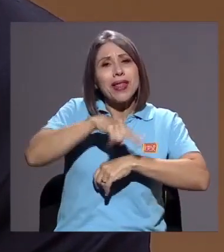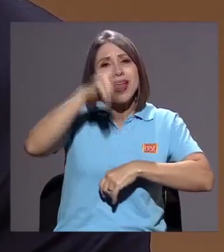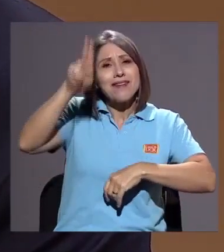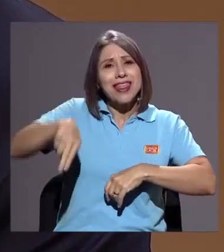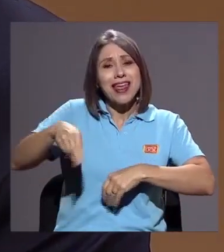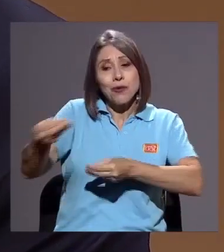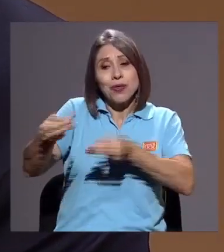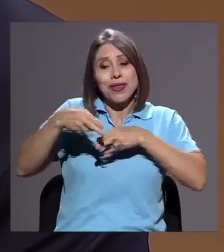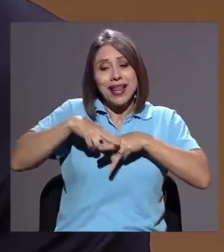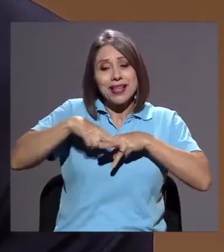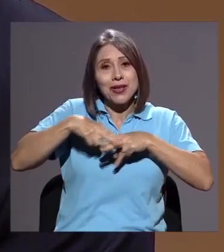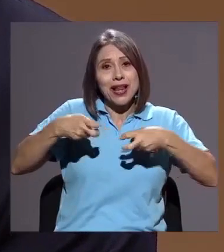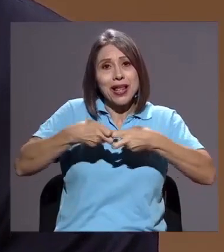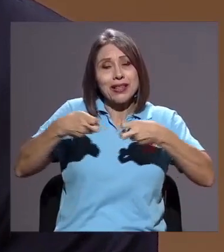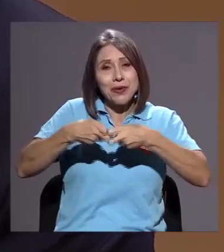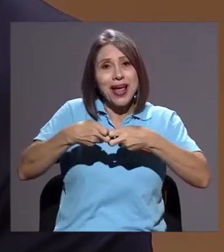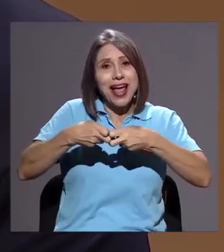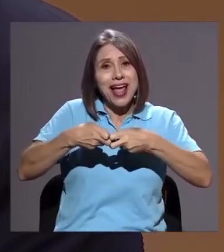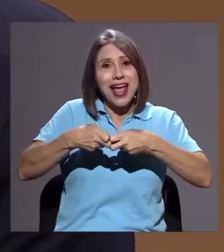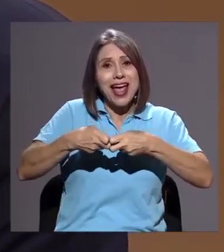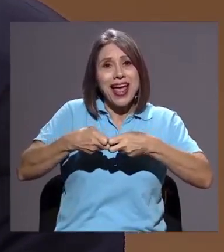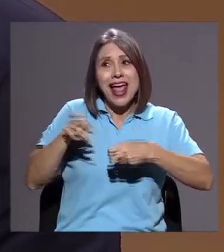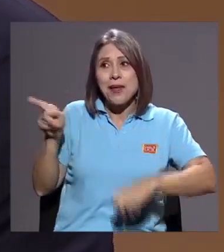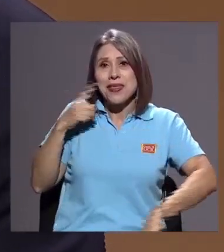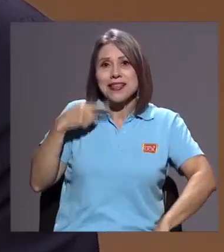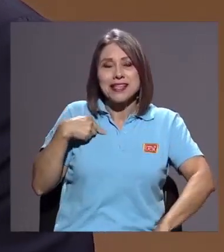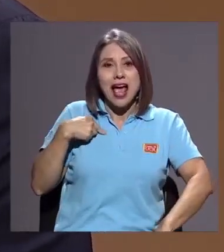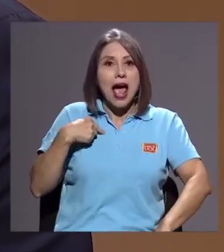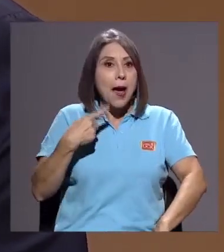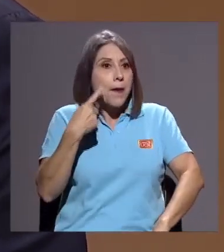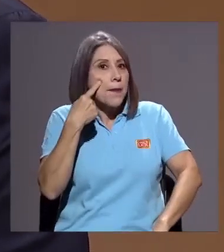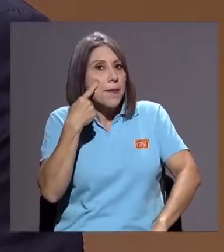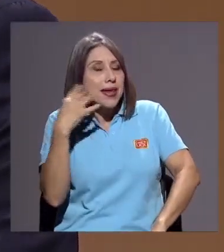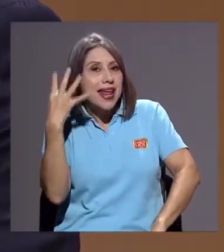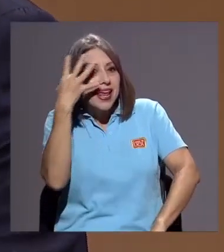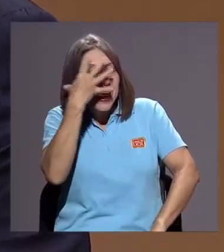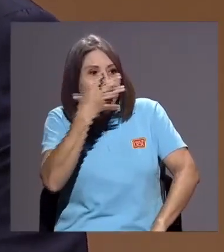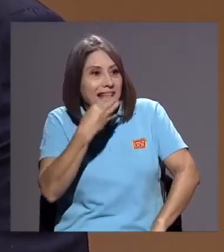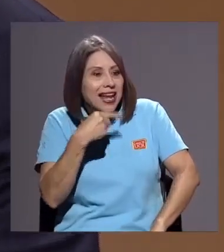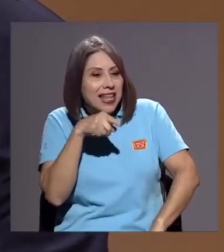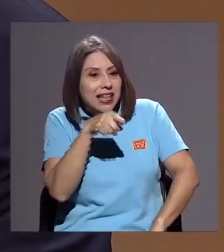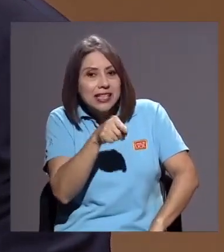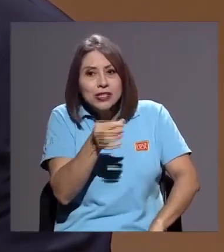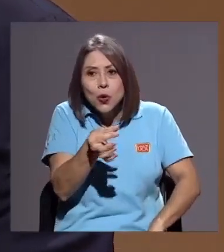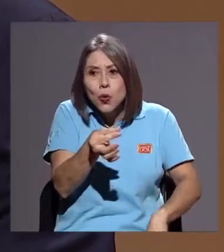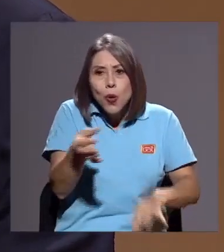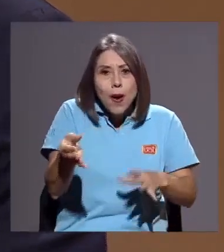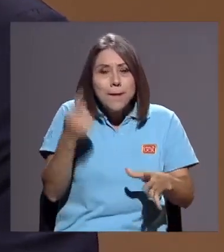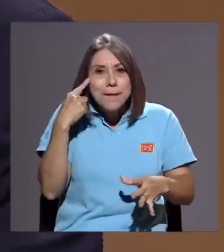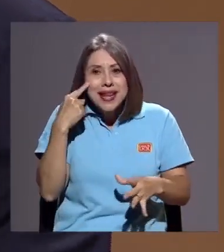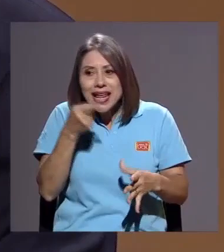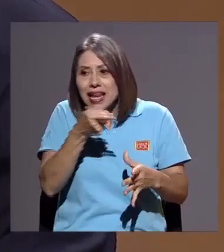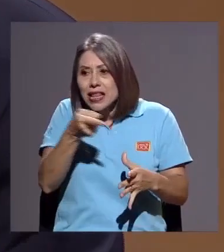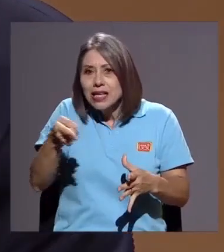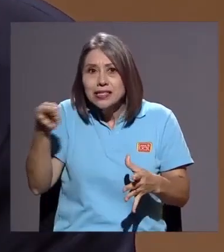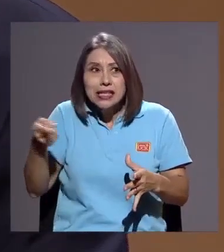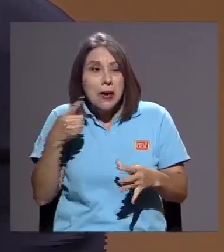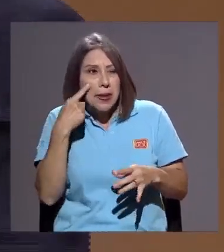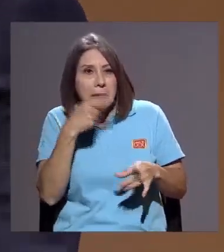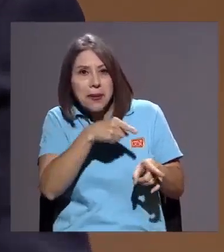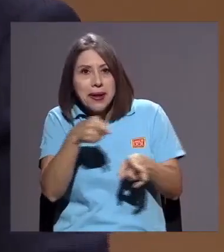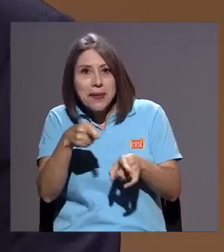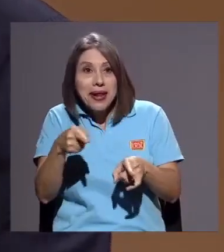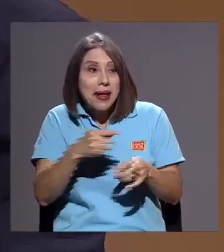tren Marklin. Llegaba y me decía, mire, aparecieron, ve qué lindos switches, ve qué lindas cosas que aparecen aquí. ¿Por qué no pedís eso? Porque